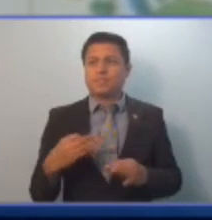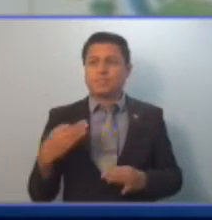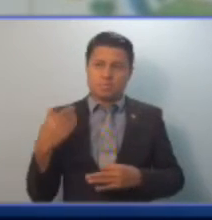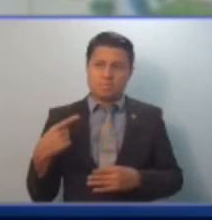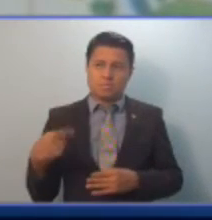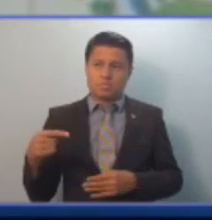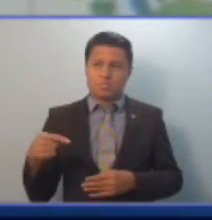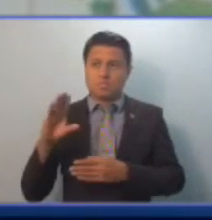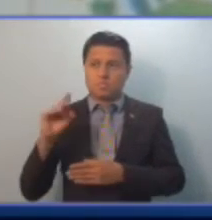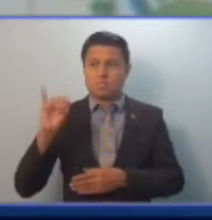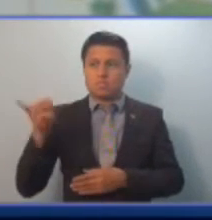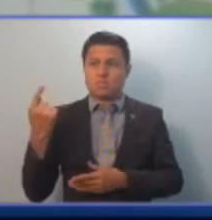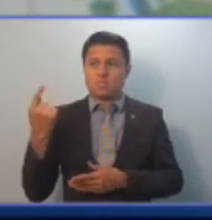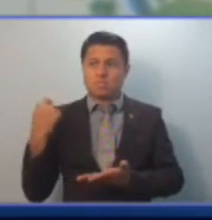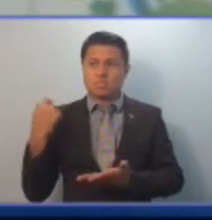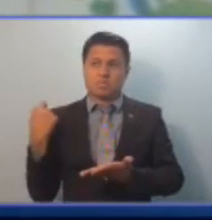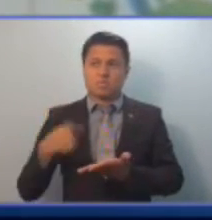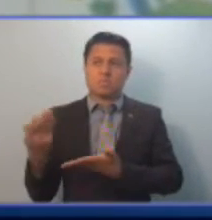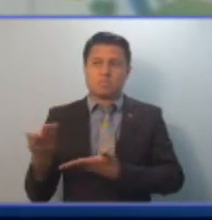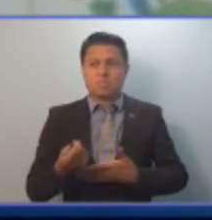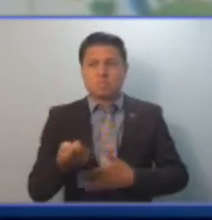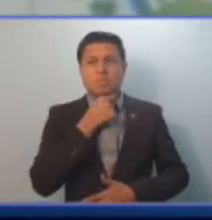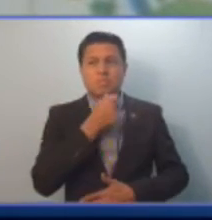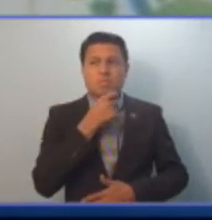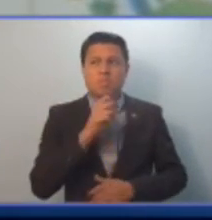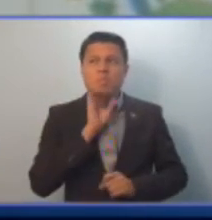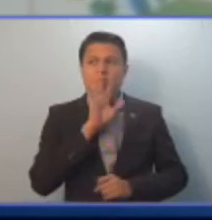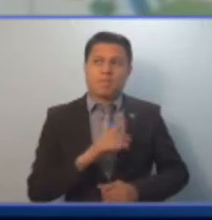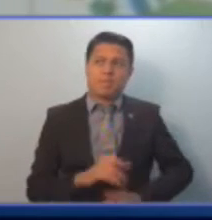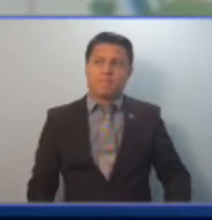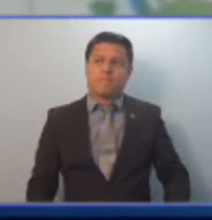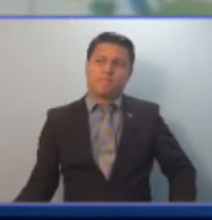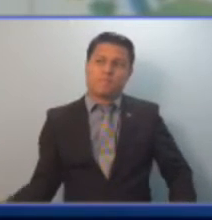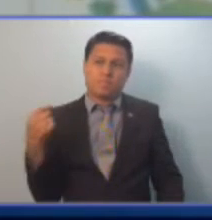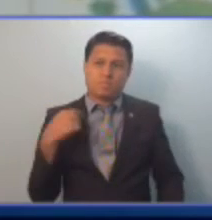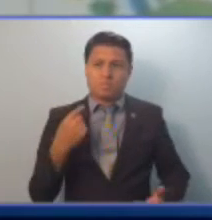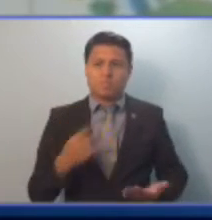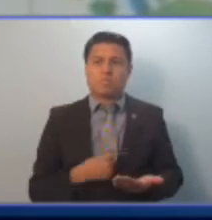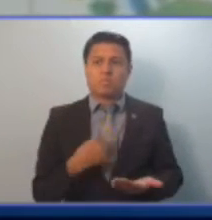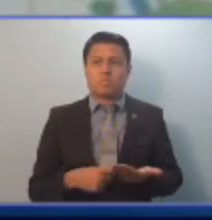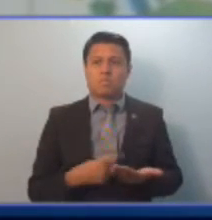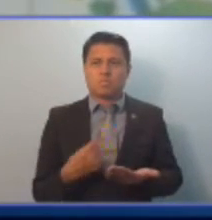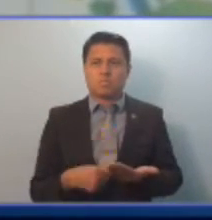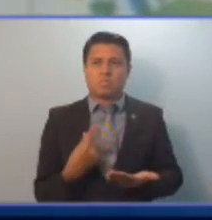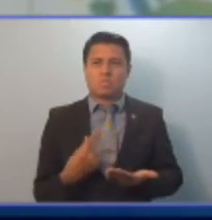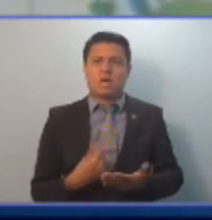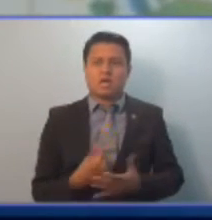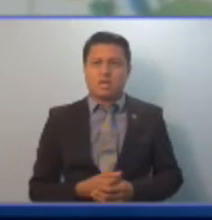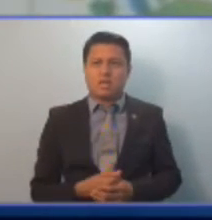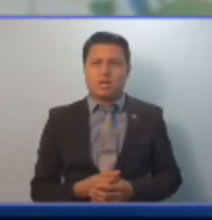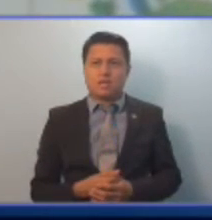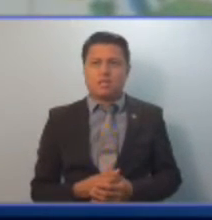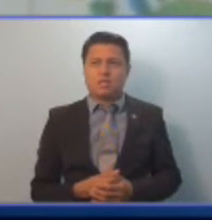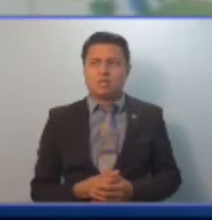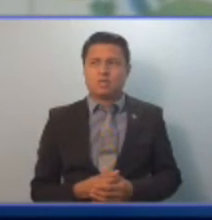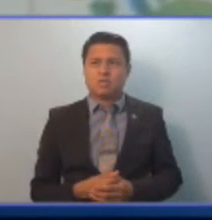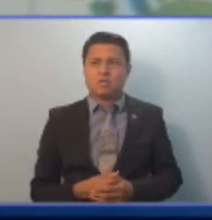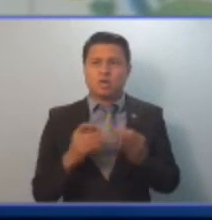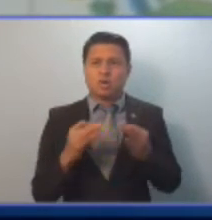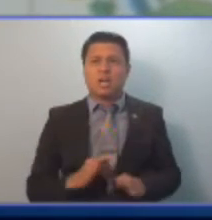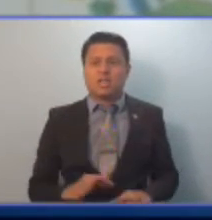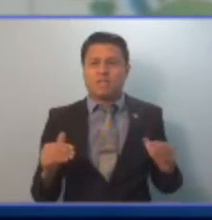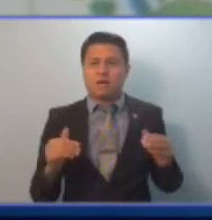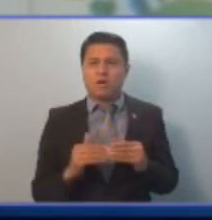enviaba o pedía informe. Eso le puedo decir. Fui varias veces a las reuniones cuando se